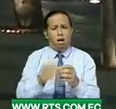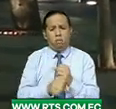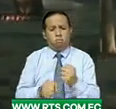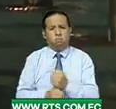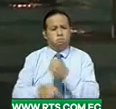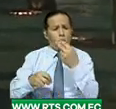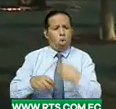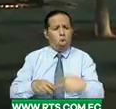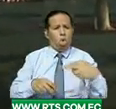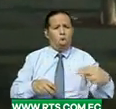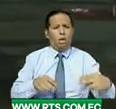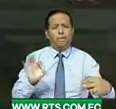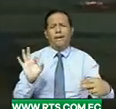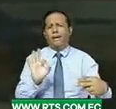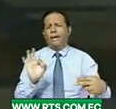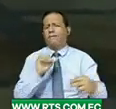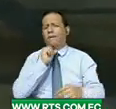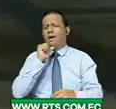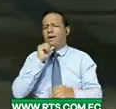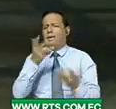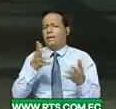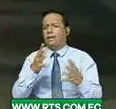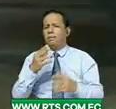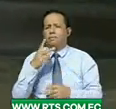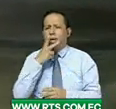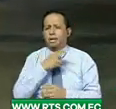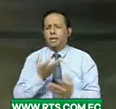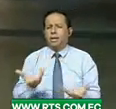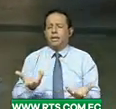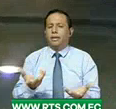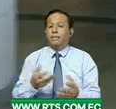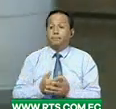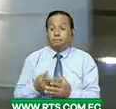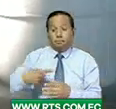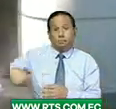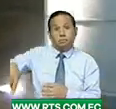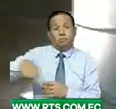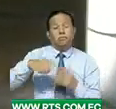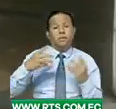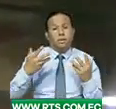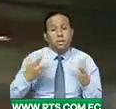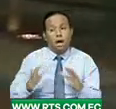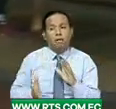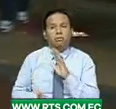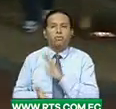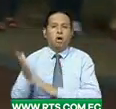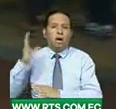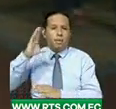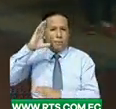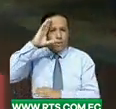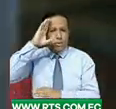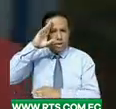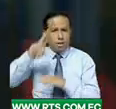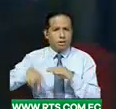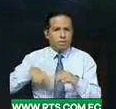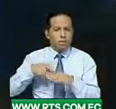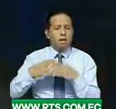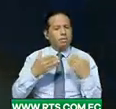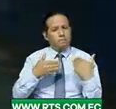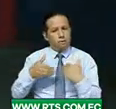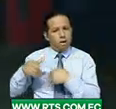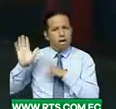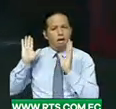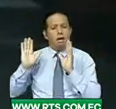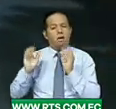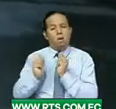fallecida flotando en el río Guayas. Y por eso en estos momentos ya se ha retirado la Policía Nacional y